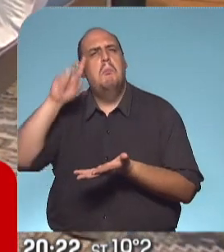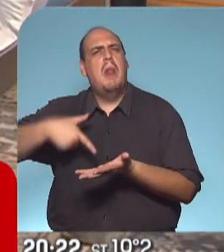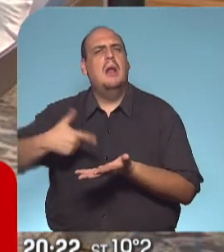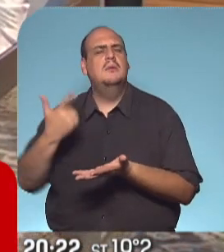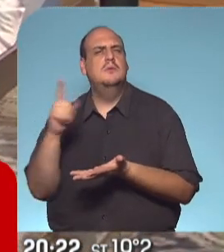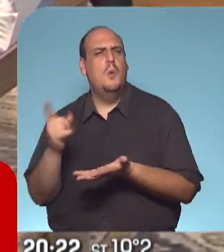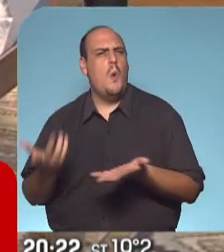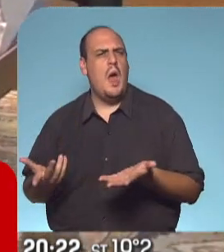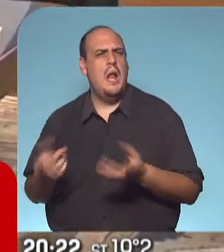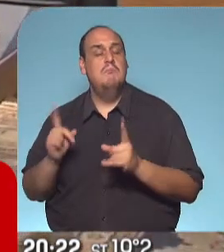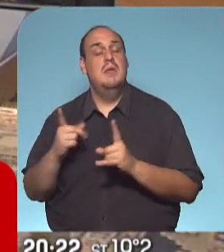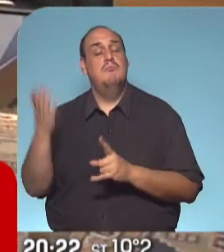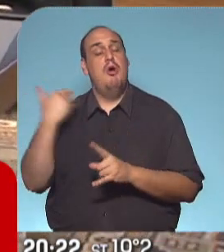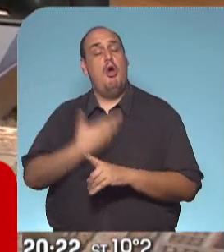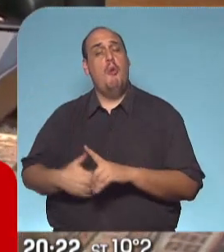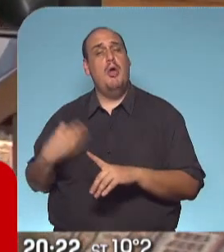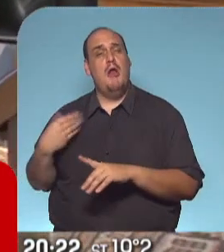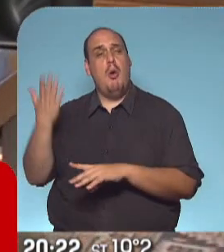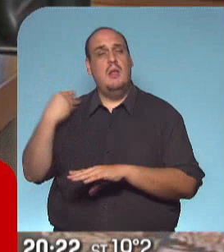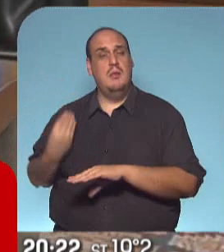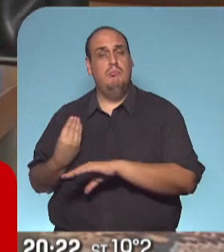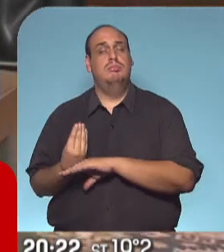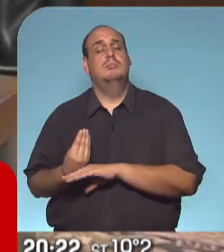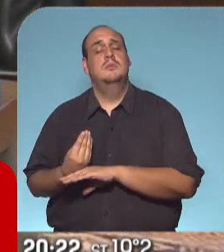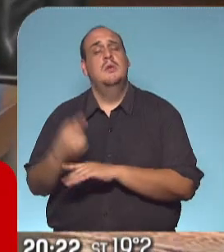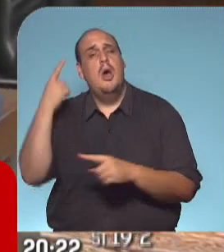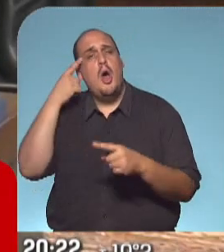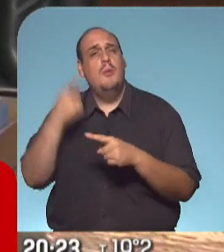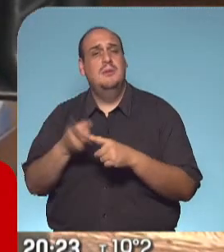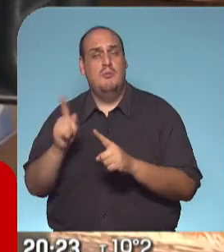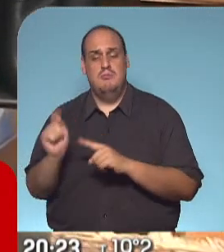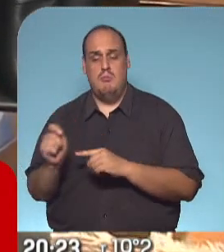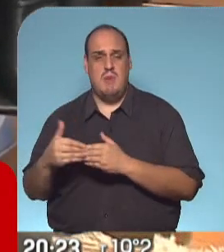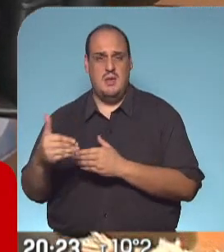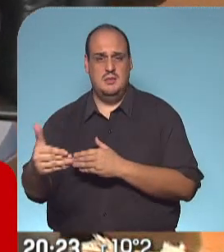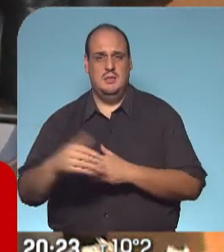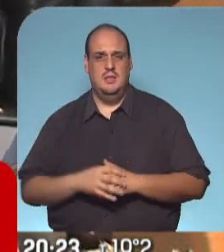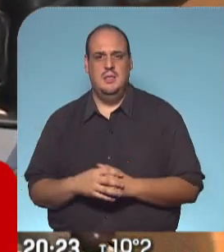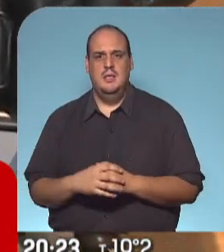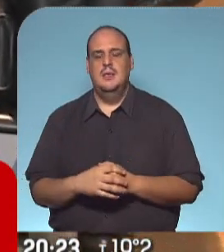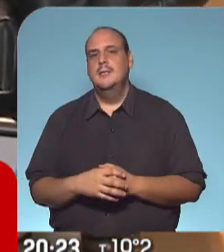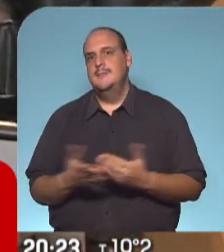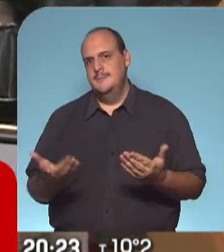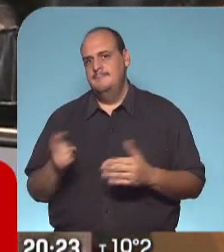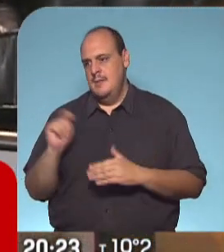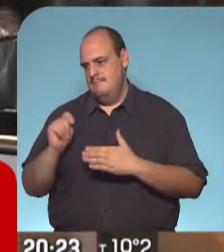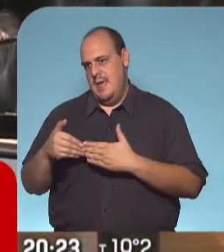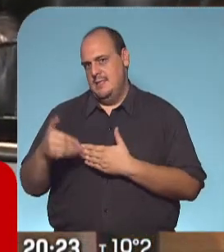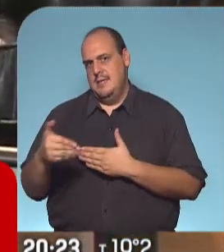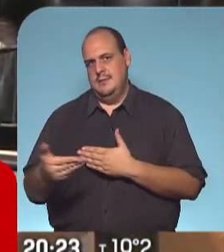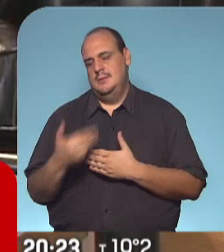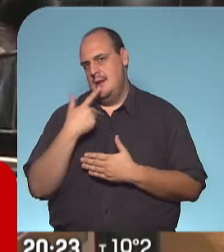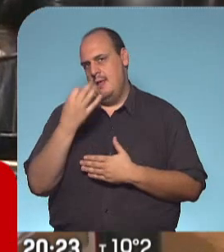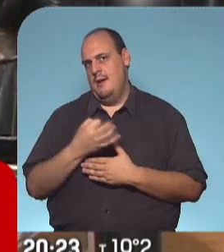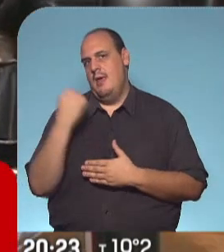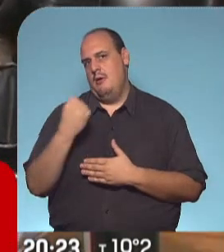como objetivo por ejemplo, para estos meses que estamos? Bien, bueno, estos meses la realidad es que la actividad